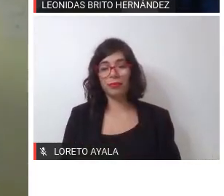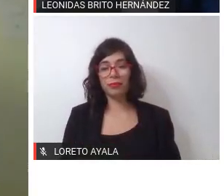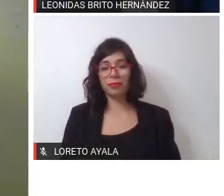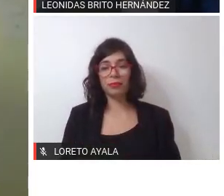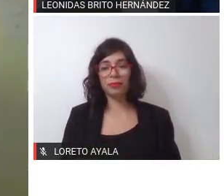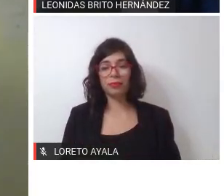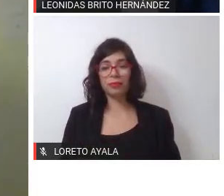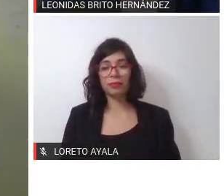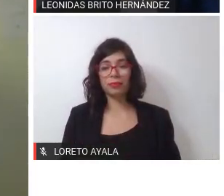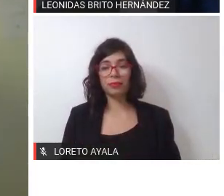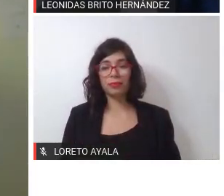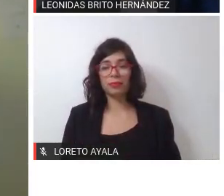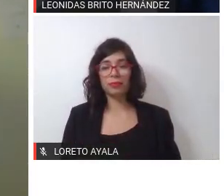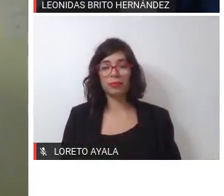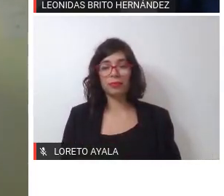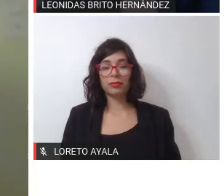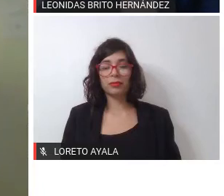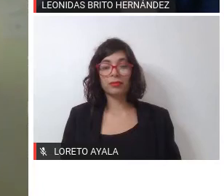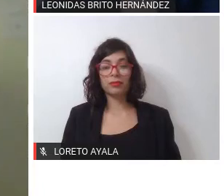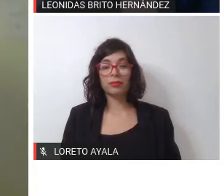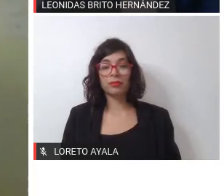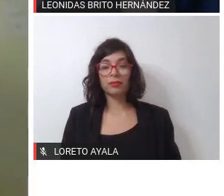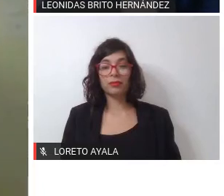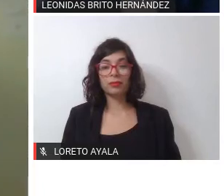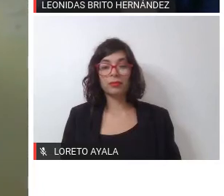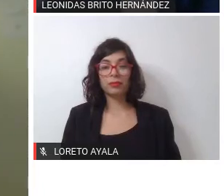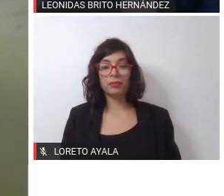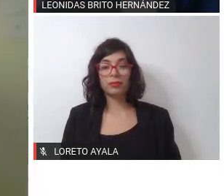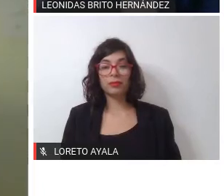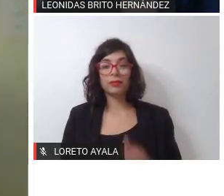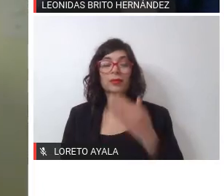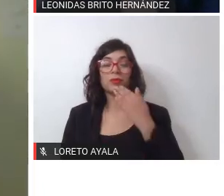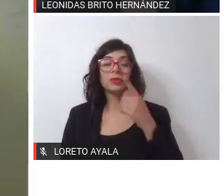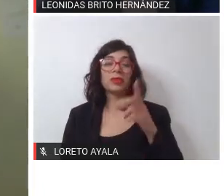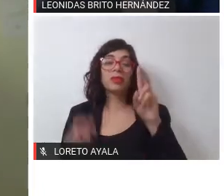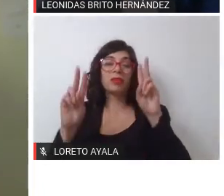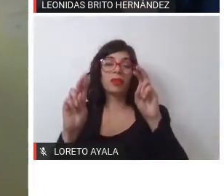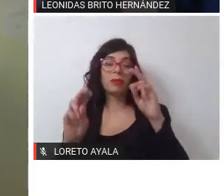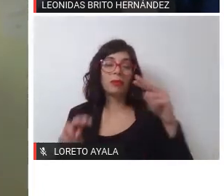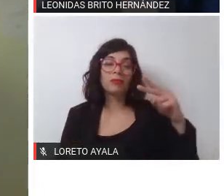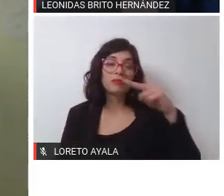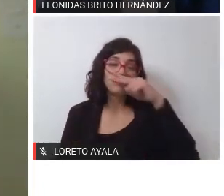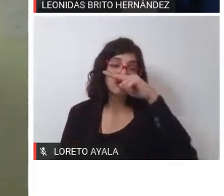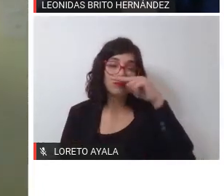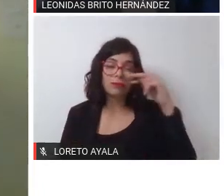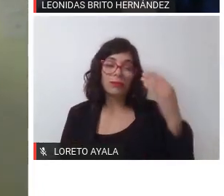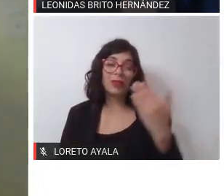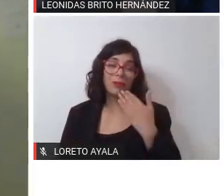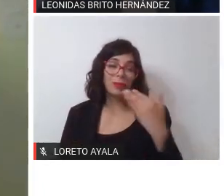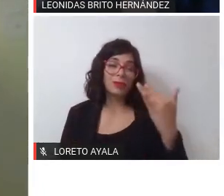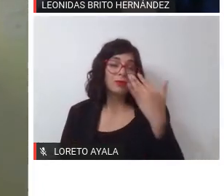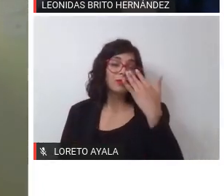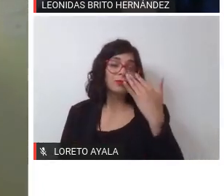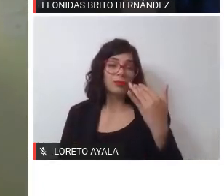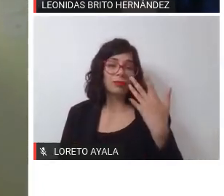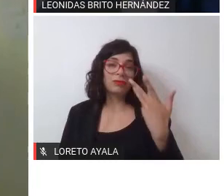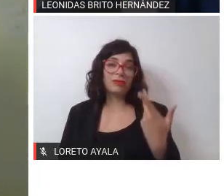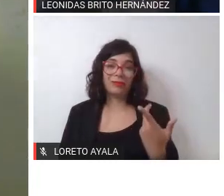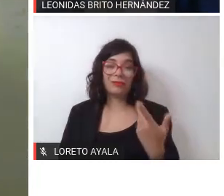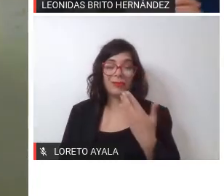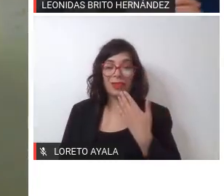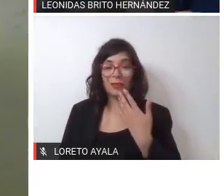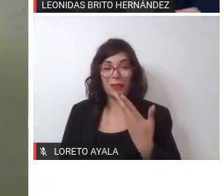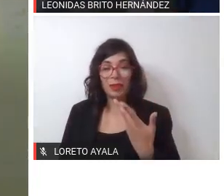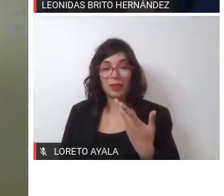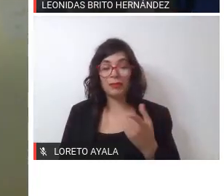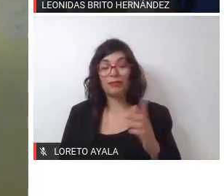ventajas, especialmente el tema del aire, que es genial. Yo puedo, claro, yo en